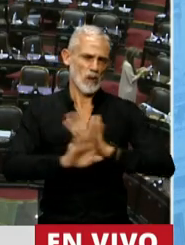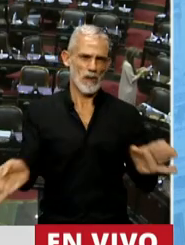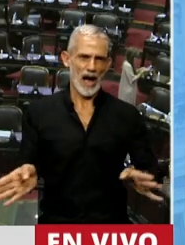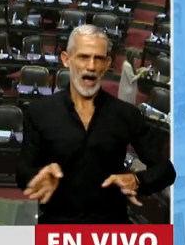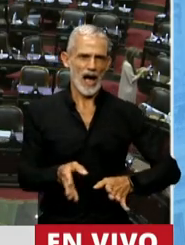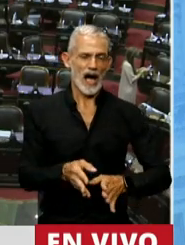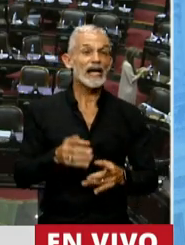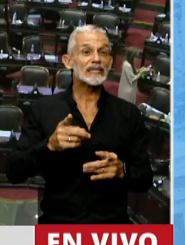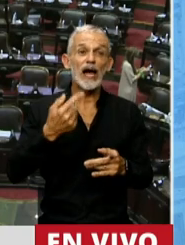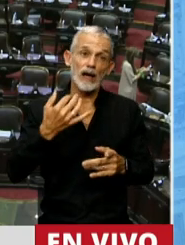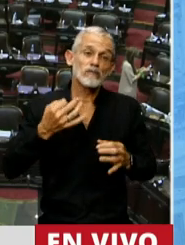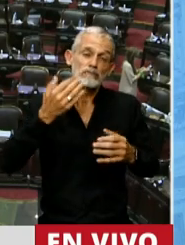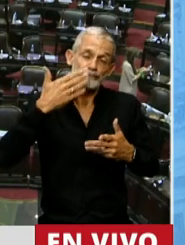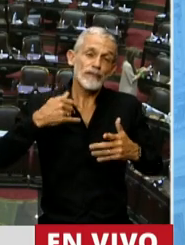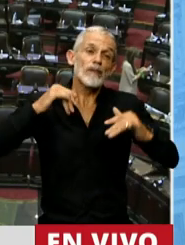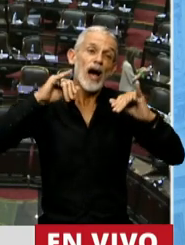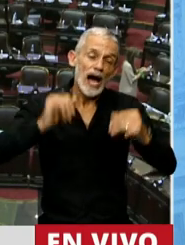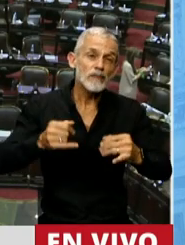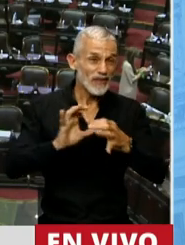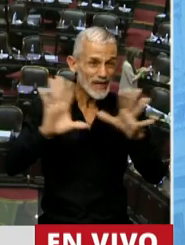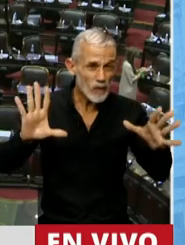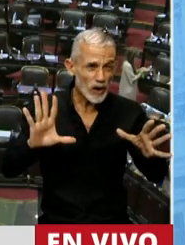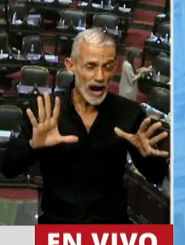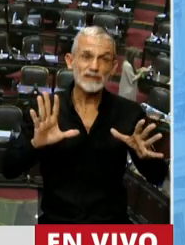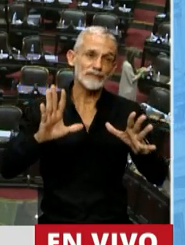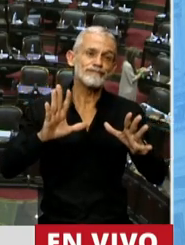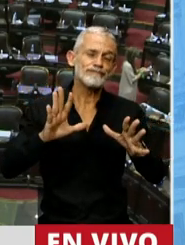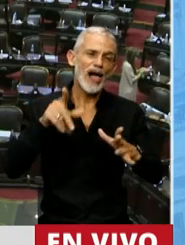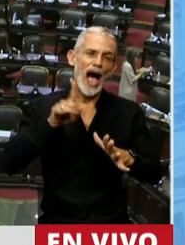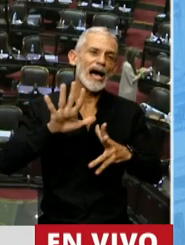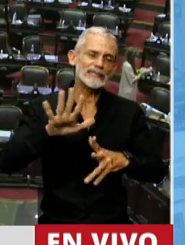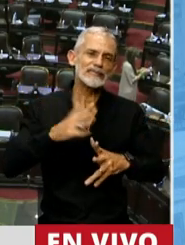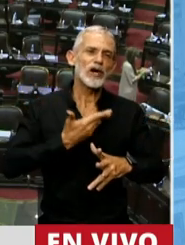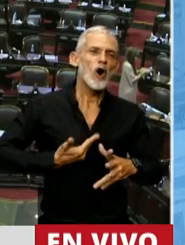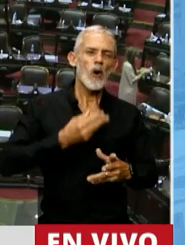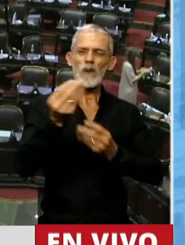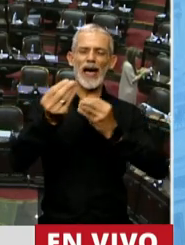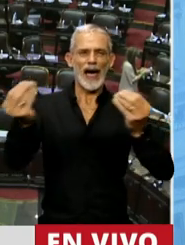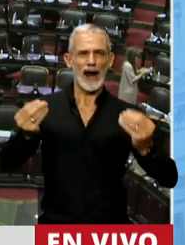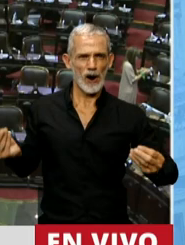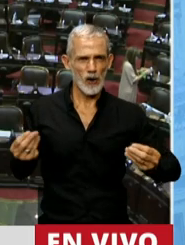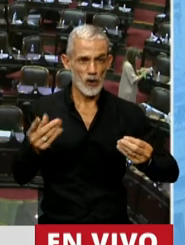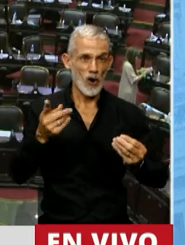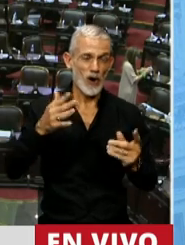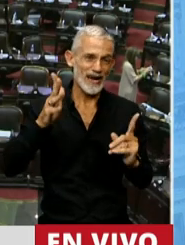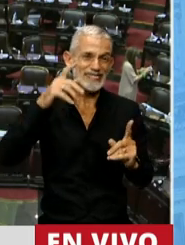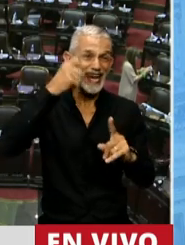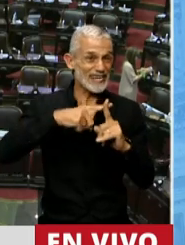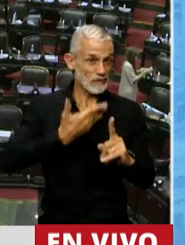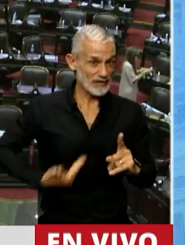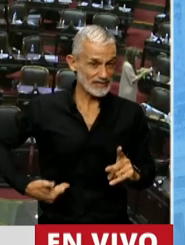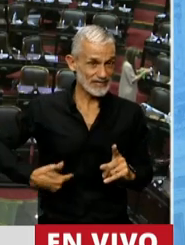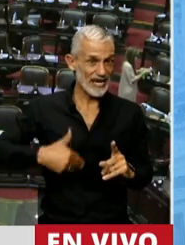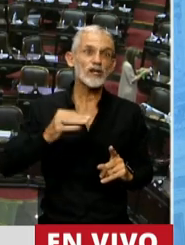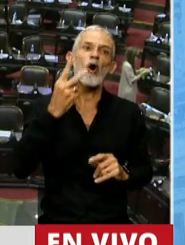terminar aceptando que la democracia es la que pone gobernante y la ex presidenta o